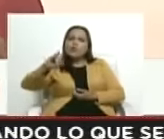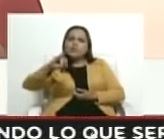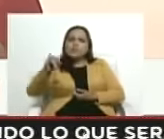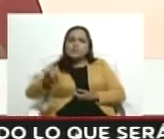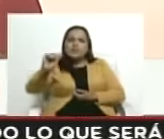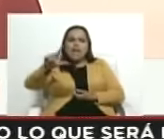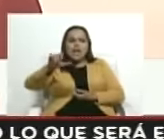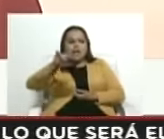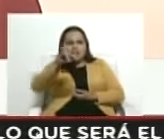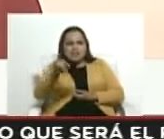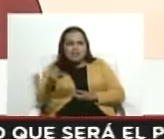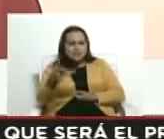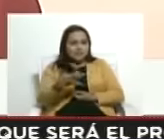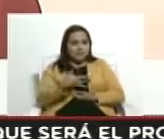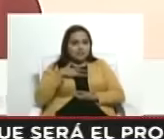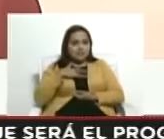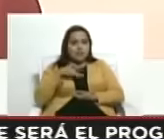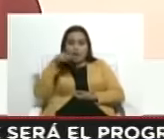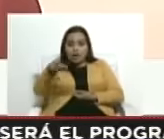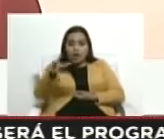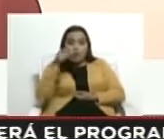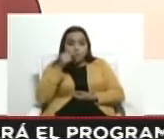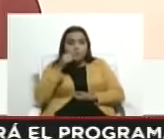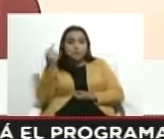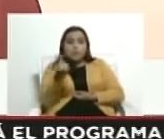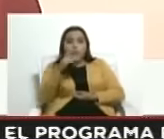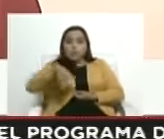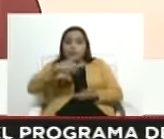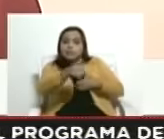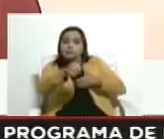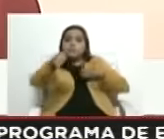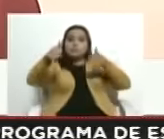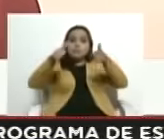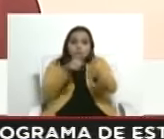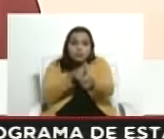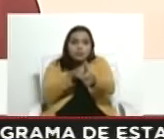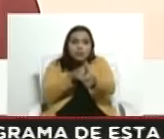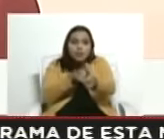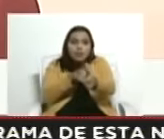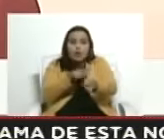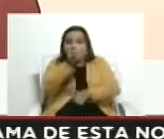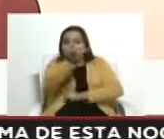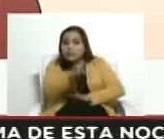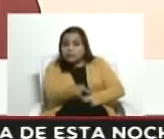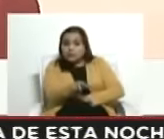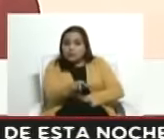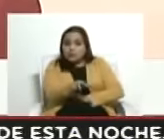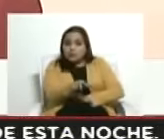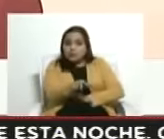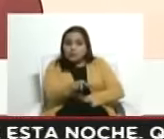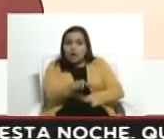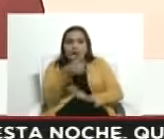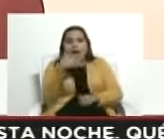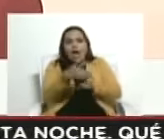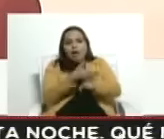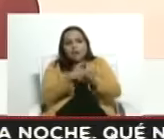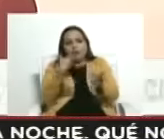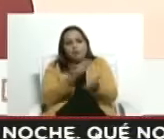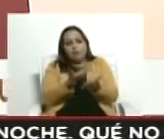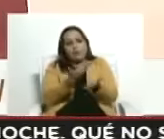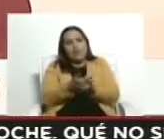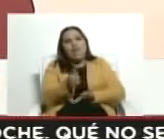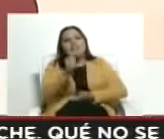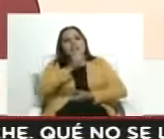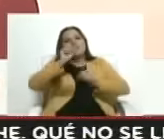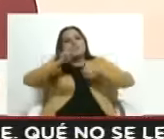Lo cierto es que Edmundo González solo puede ser sustituido por un candidato ya postulado. Adivina quién